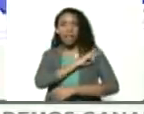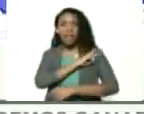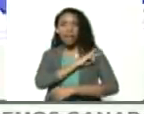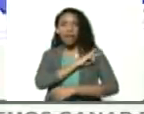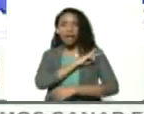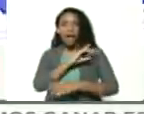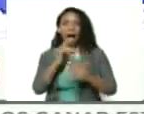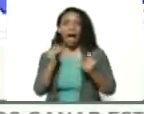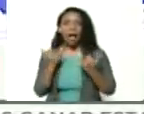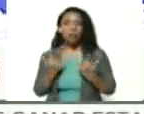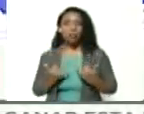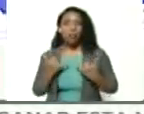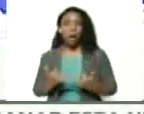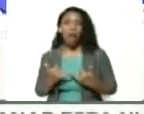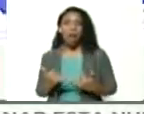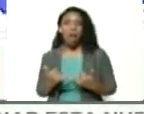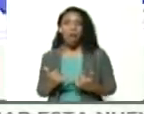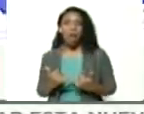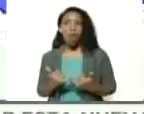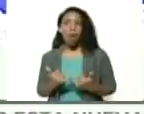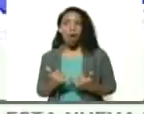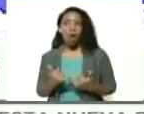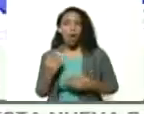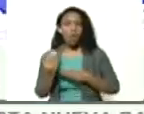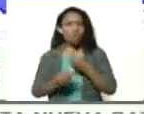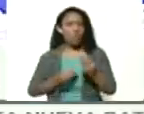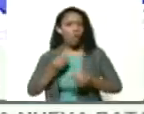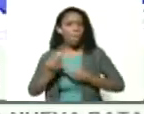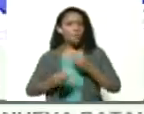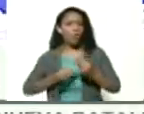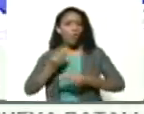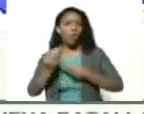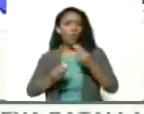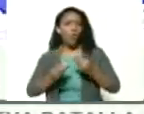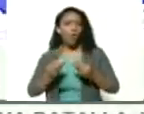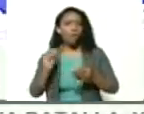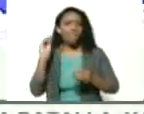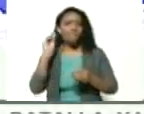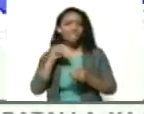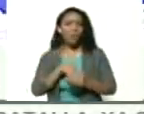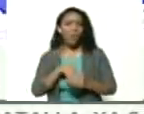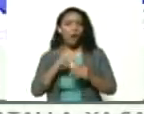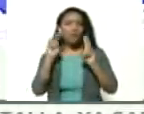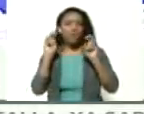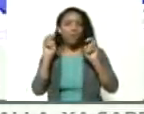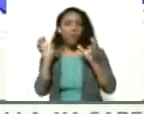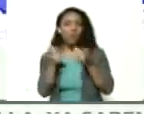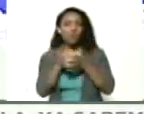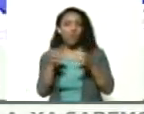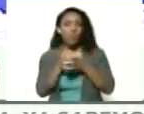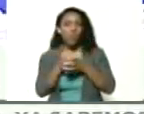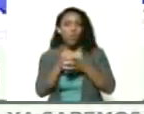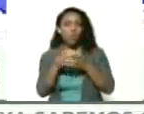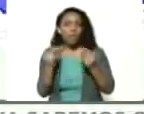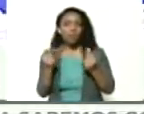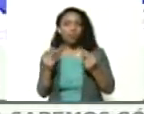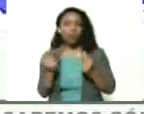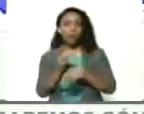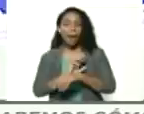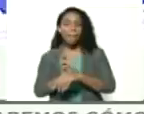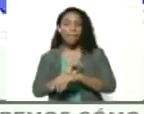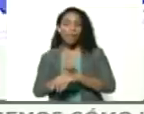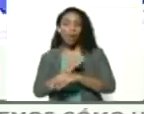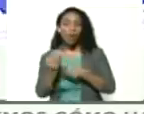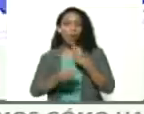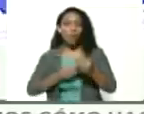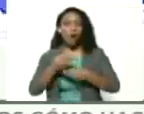nos actualizara cómo va la instalación de la nueva brigada de acción rápida, cómo va